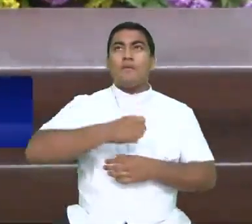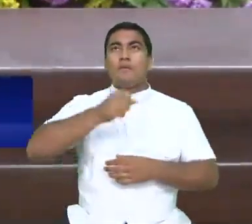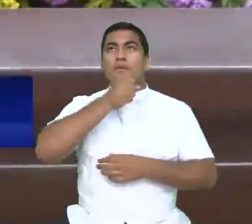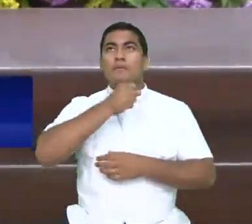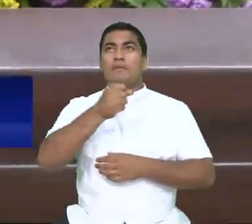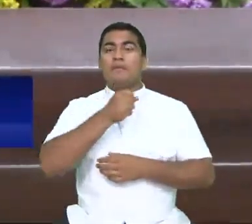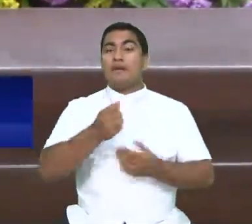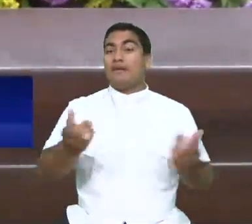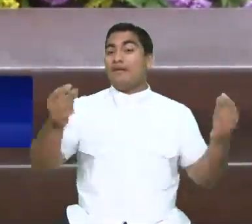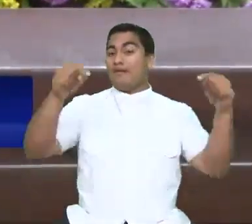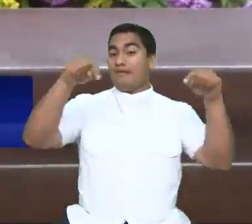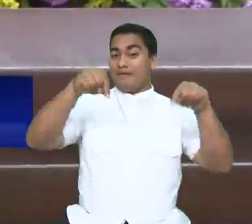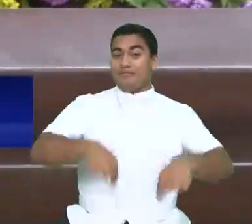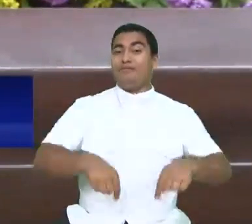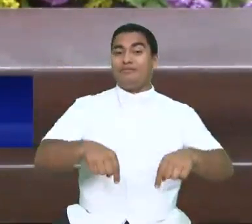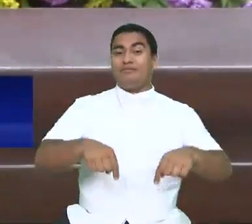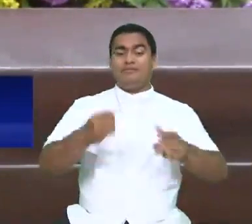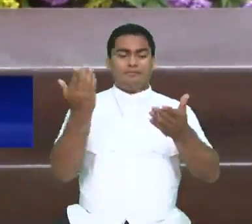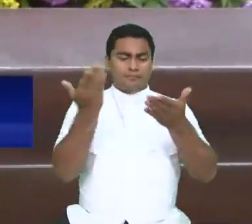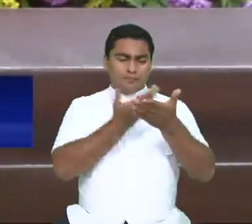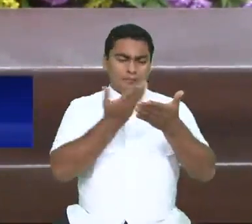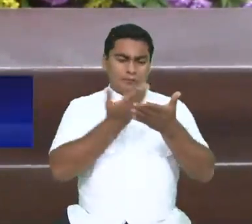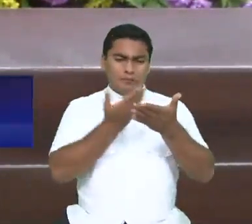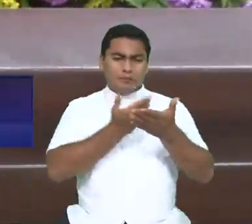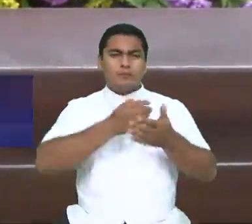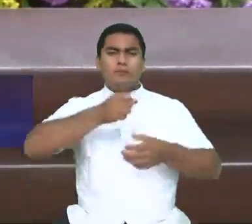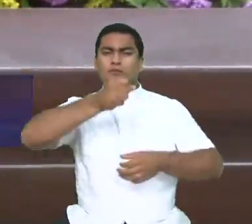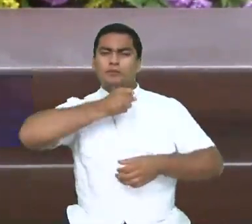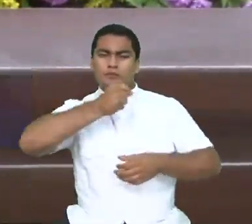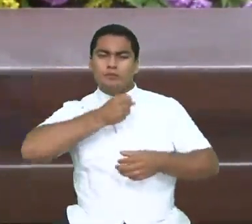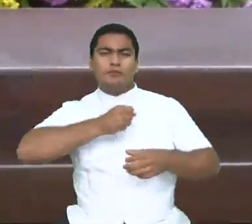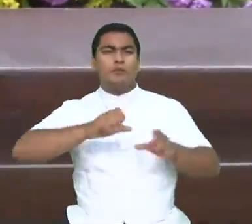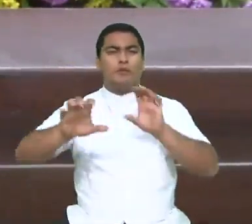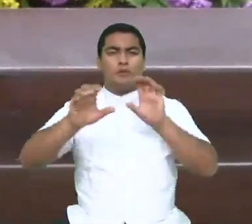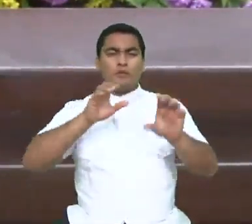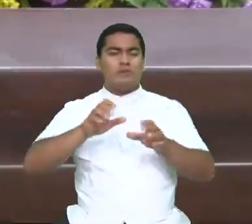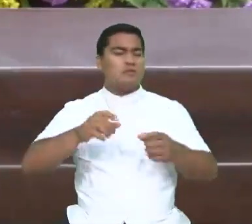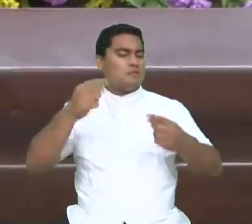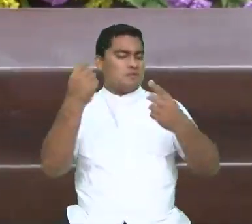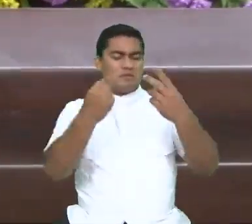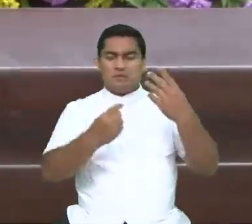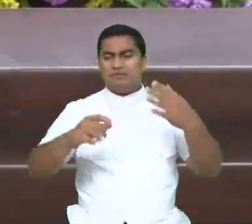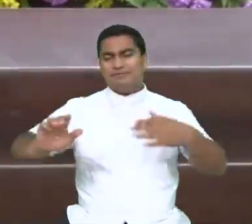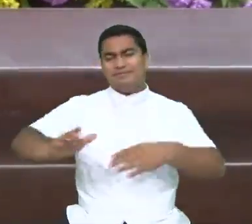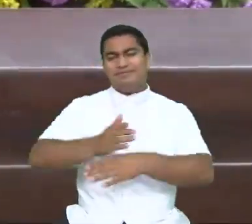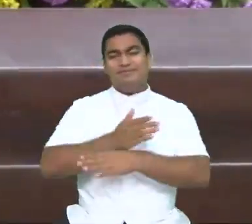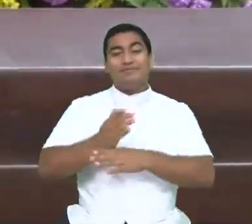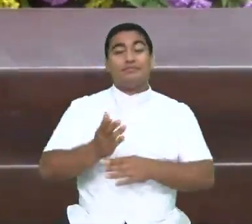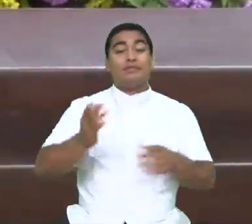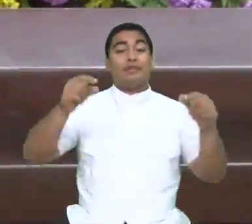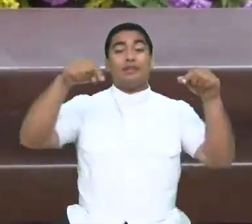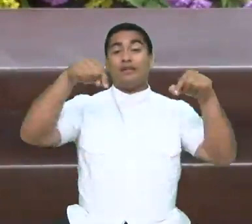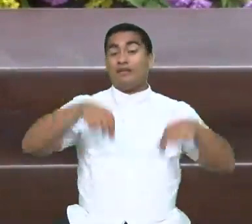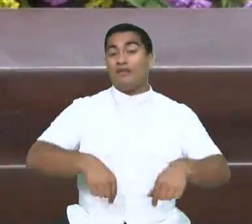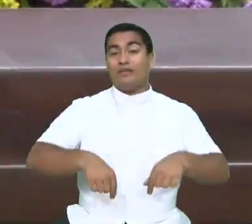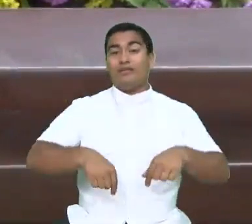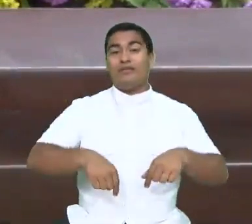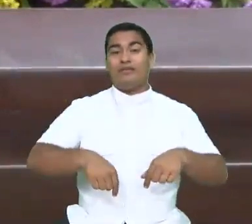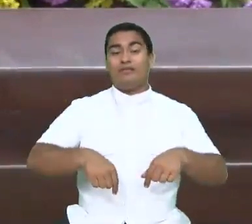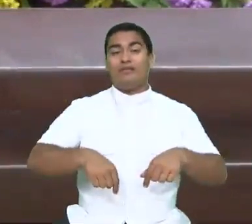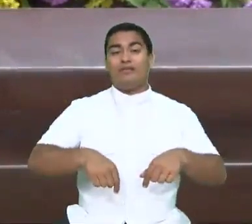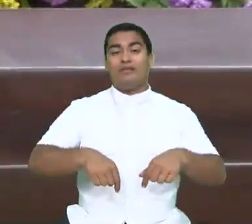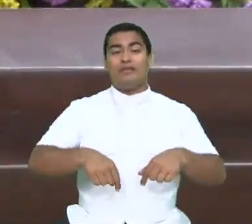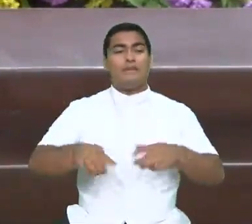ahora estudiando comunicación, etcétera, etcétera, porque ahora no se estudia